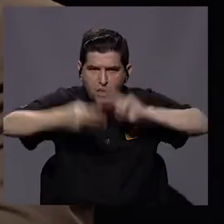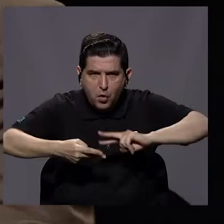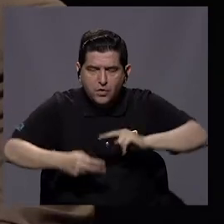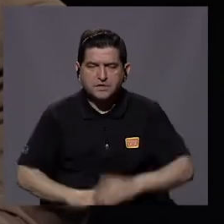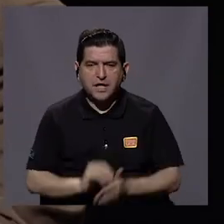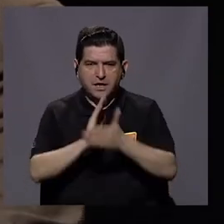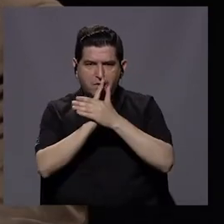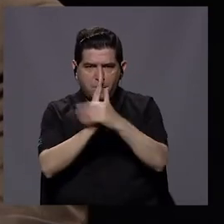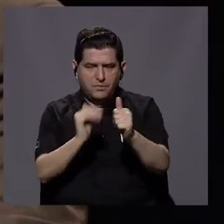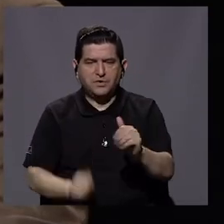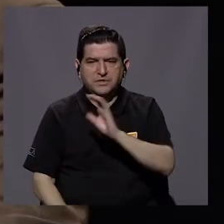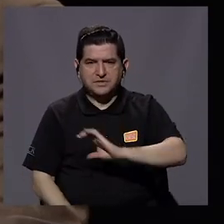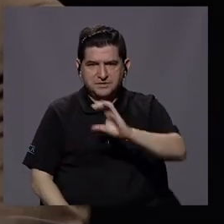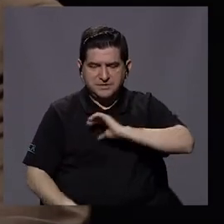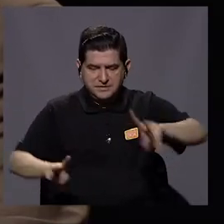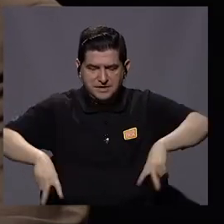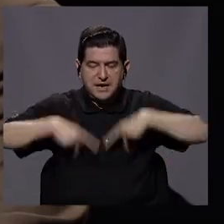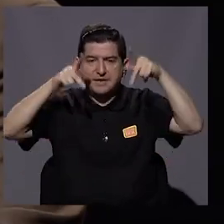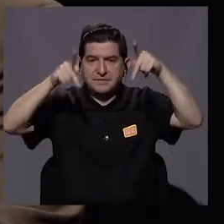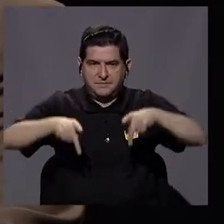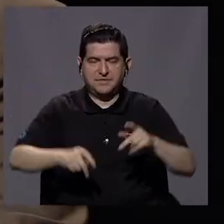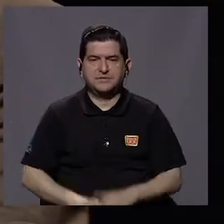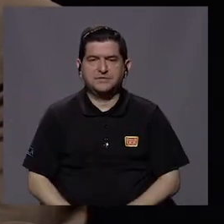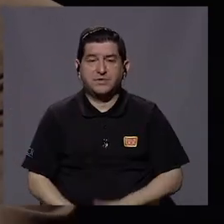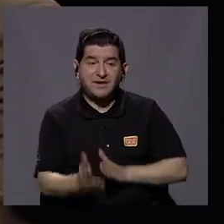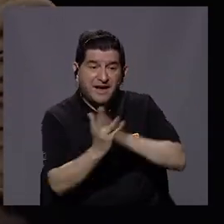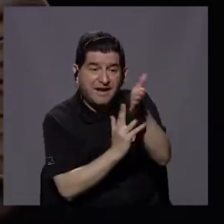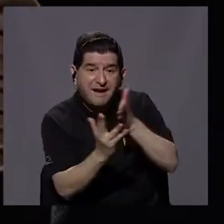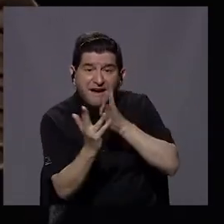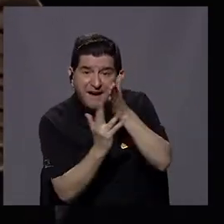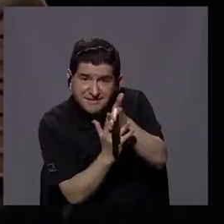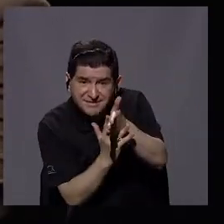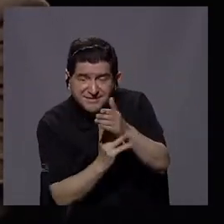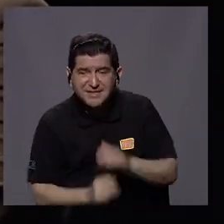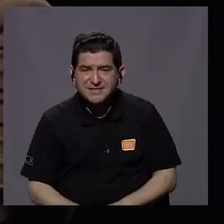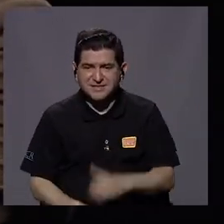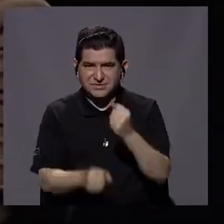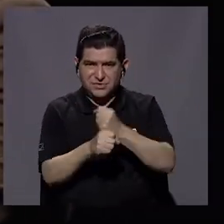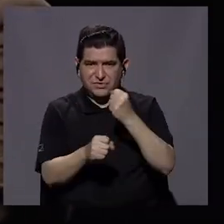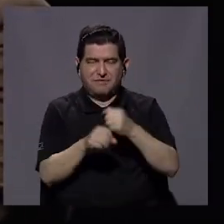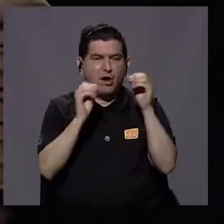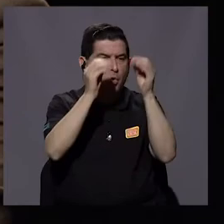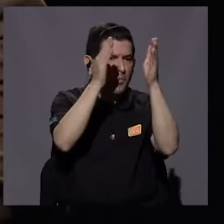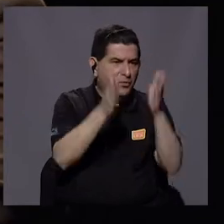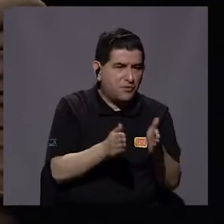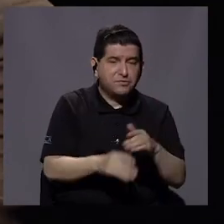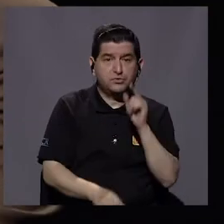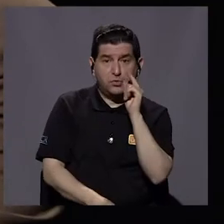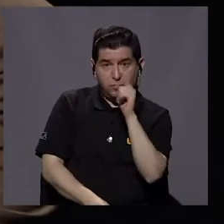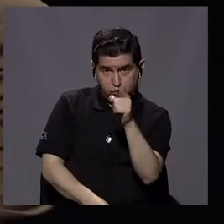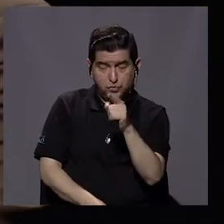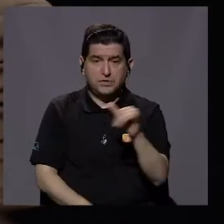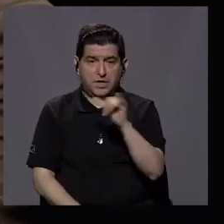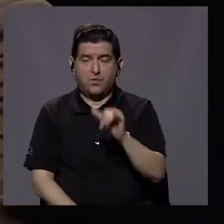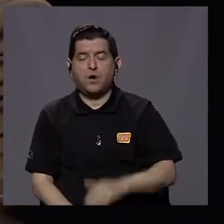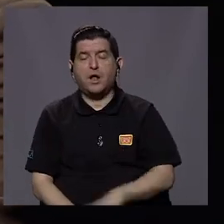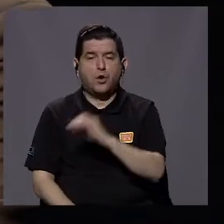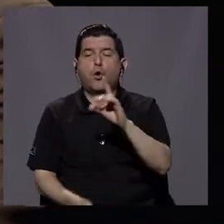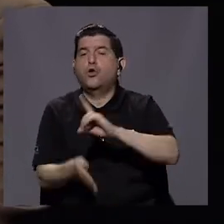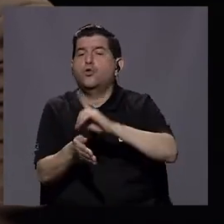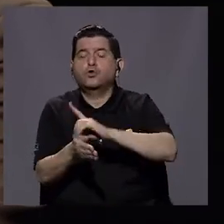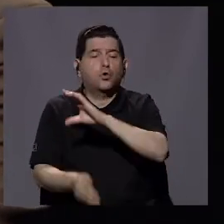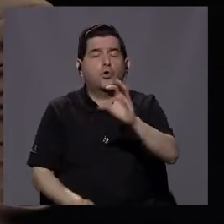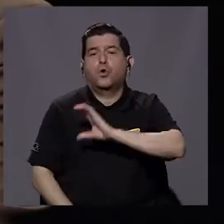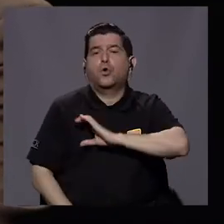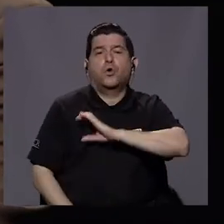contrario, ver cómo potenciamos la calidad de vida de las personas, porque un acceso, digamos, un trabajo como el de un maestro, como el suyo, como el de un